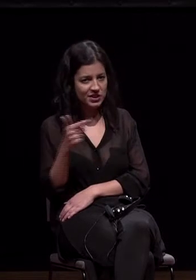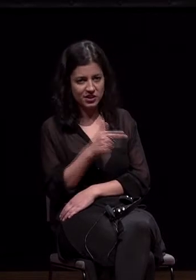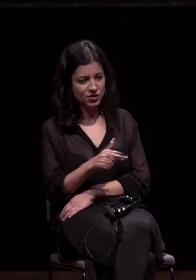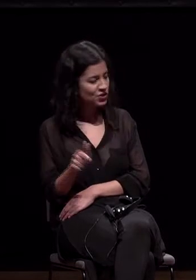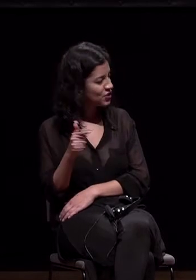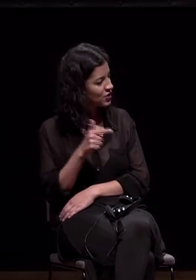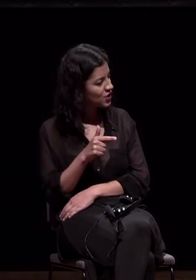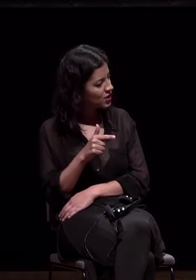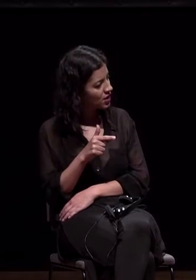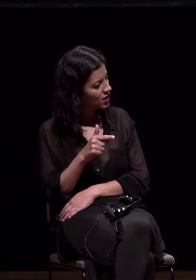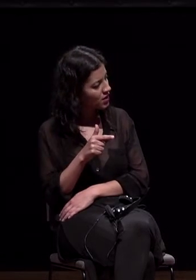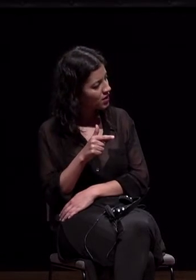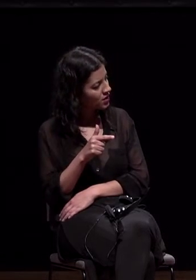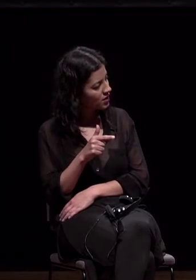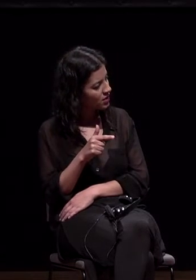con el